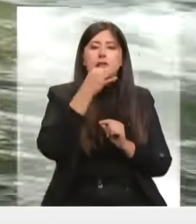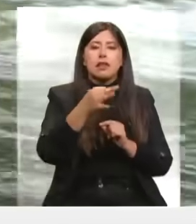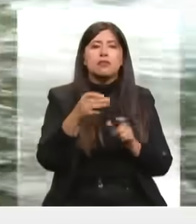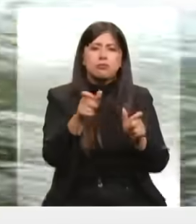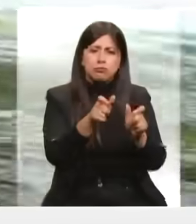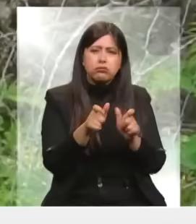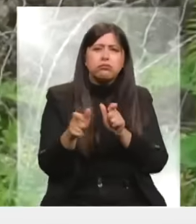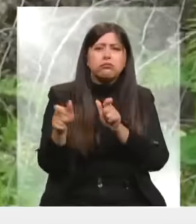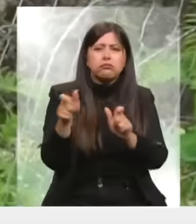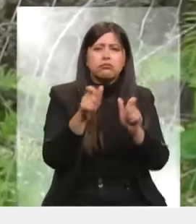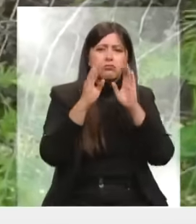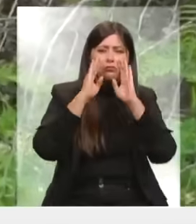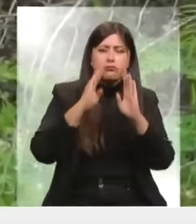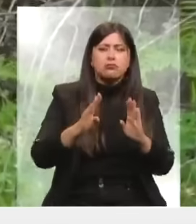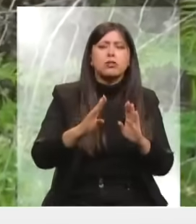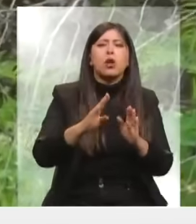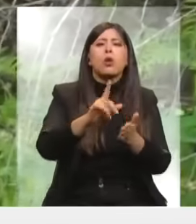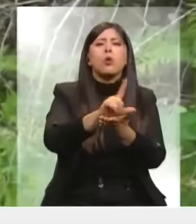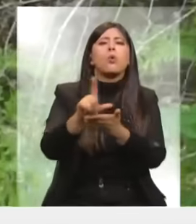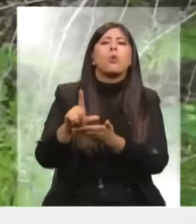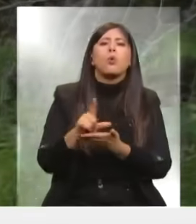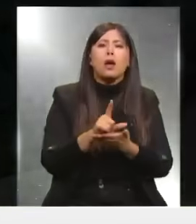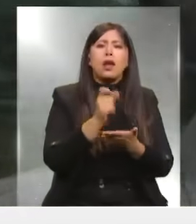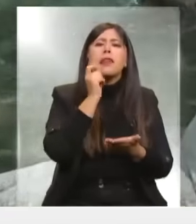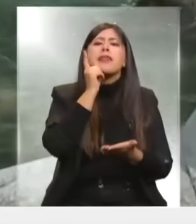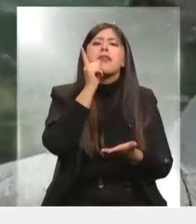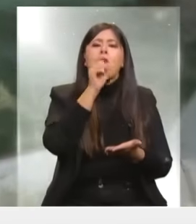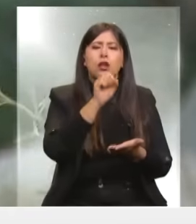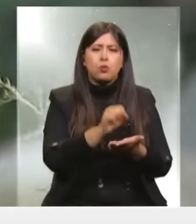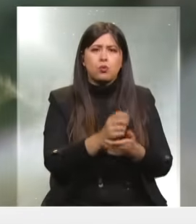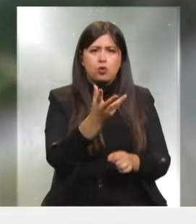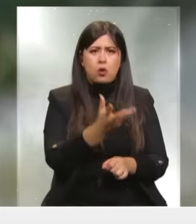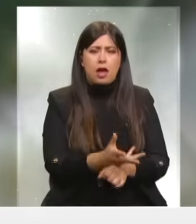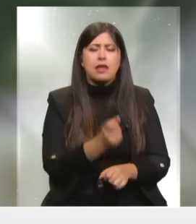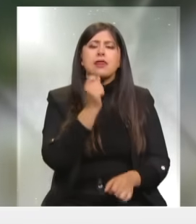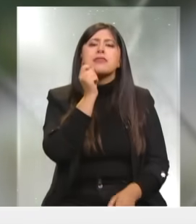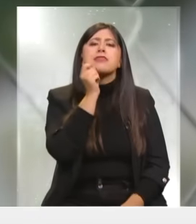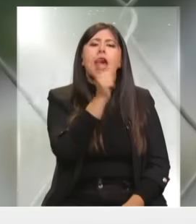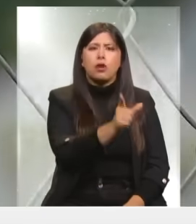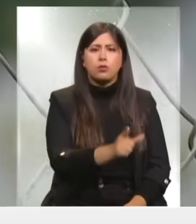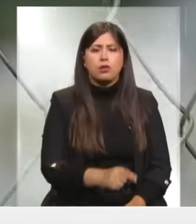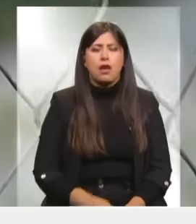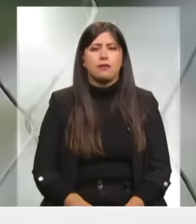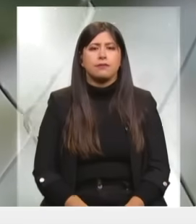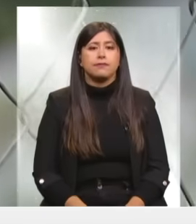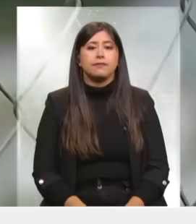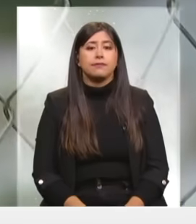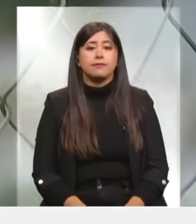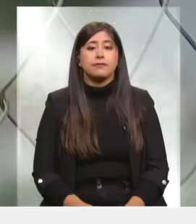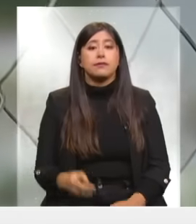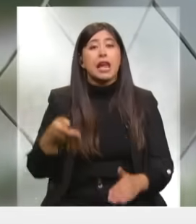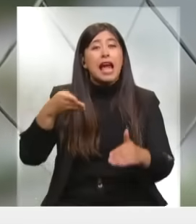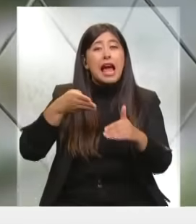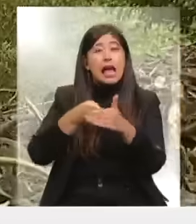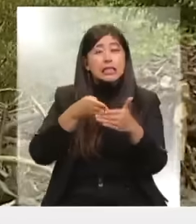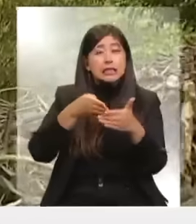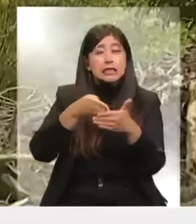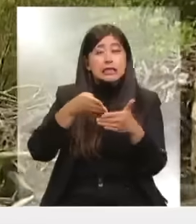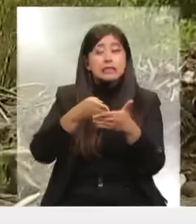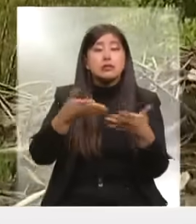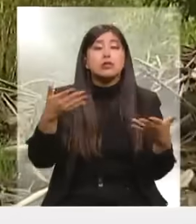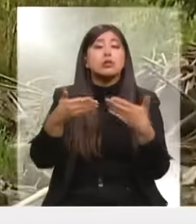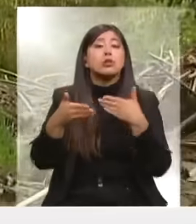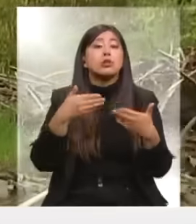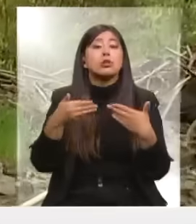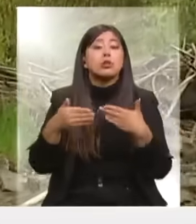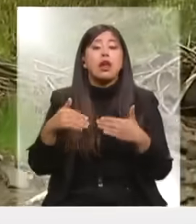fiscalización focalizada en los sectores donde se denunció. Otro lugar donde también el acceso está un poco complicado es justo